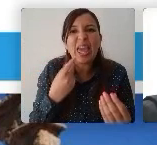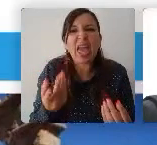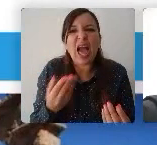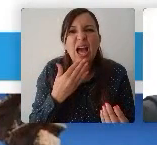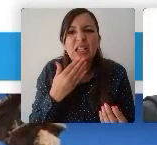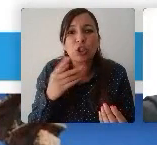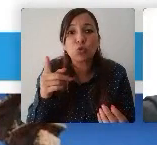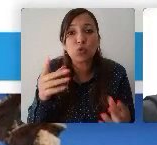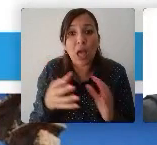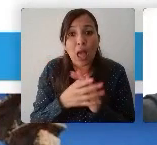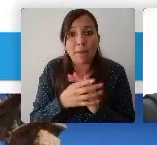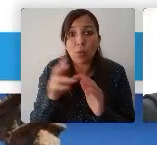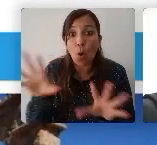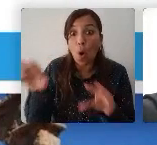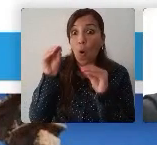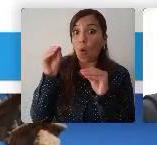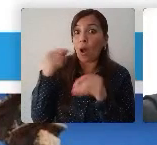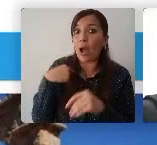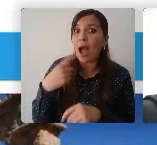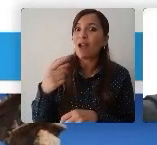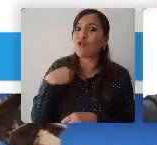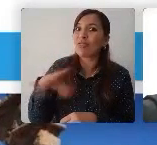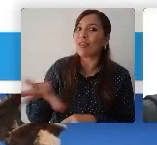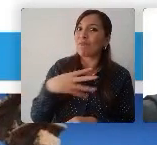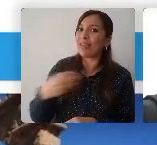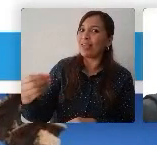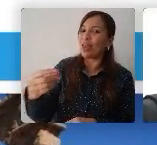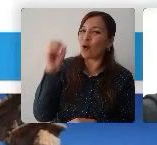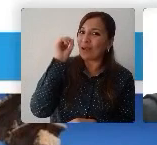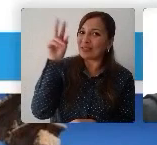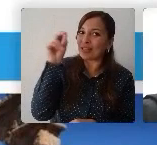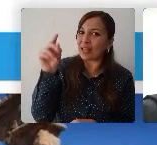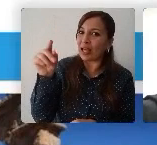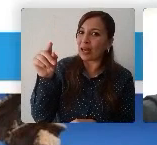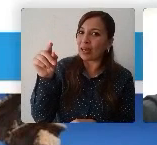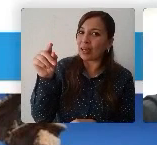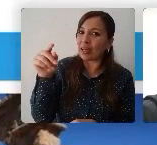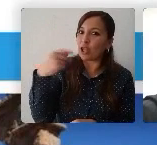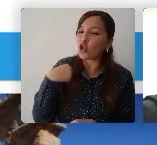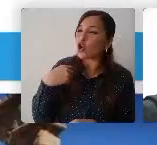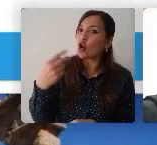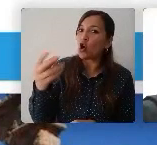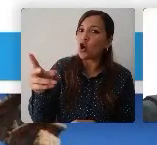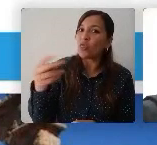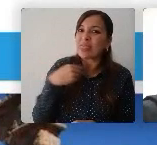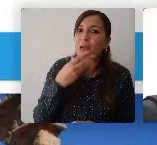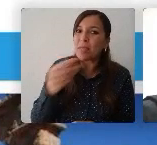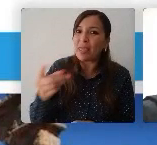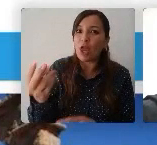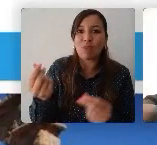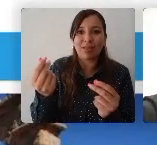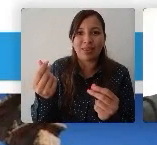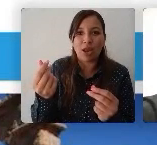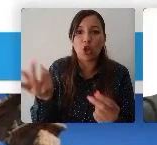puedan nuevamente fortalecer su identidad local, ¿no? Y obviamente valorar cada uno de los recursos que tienen